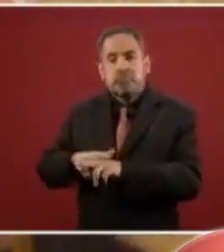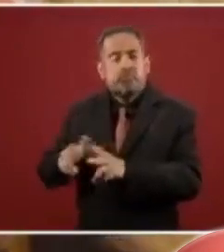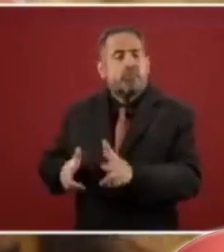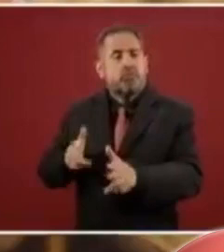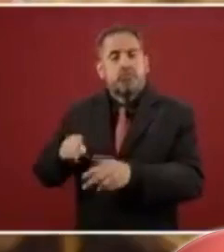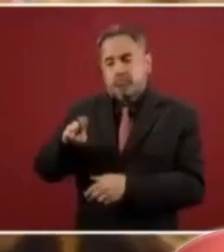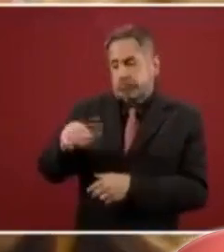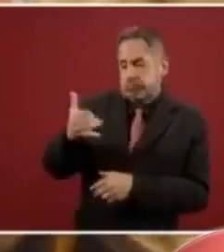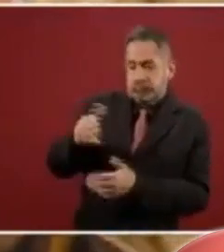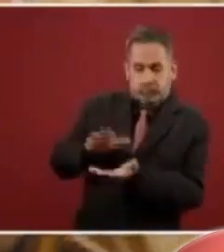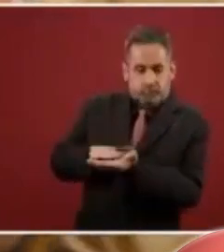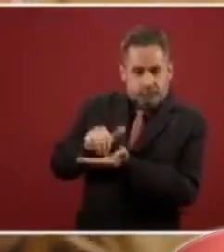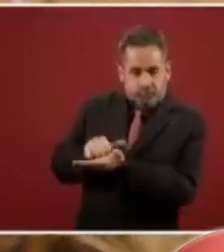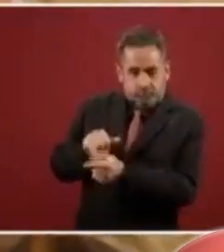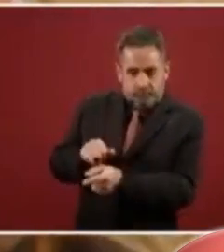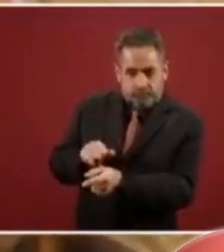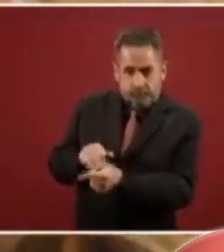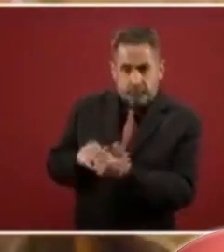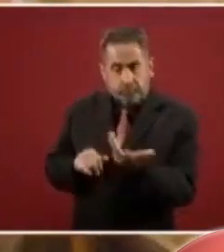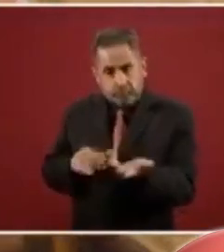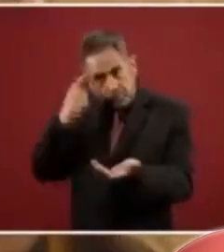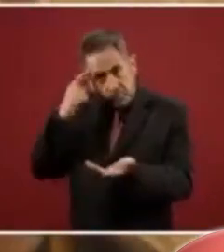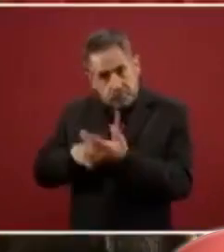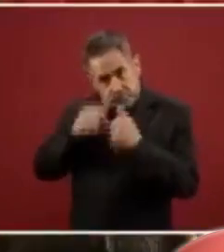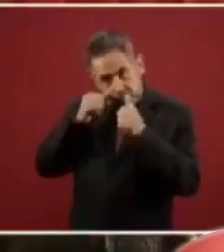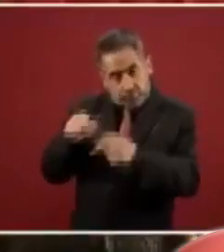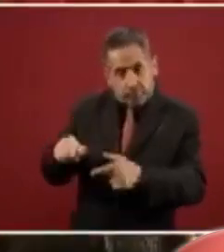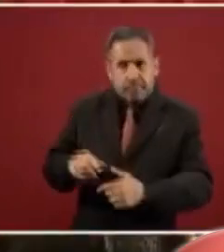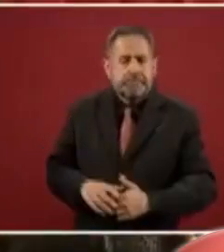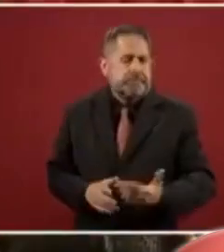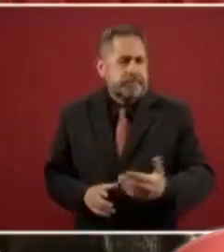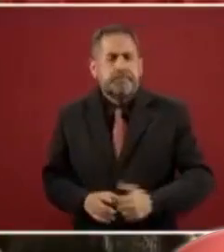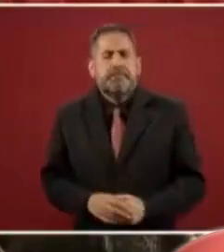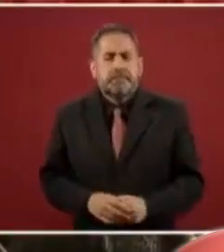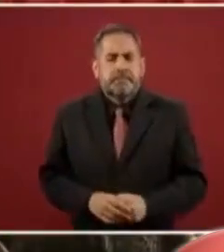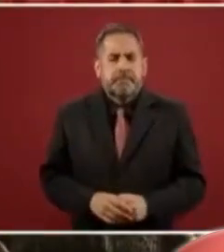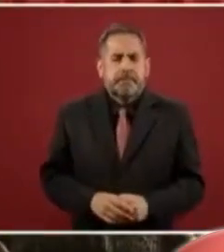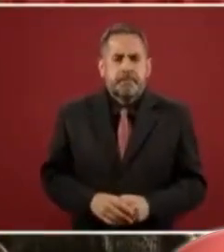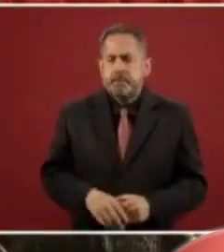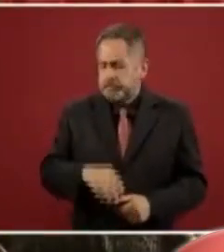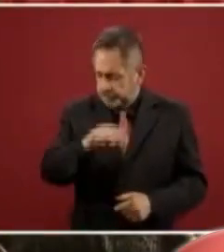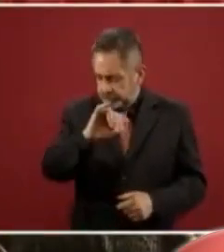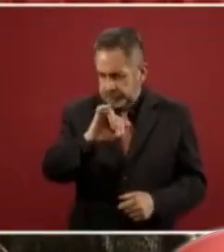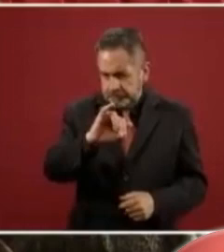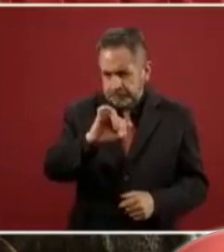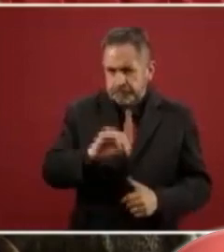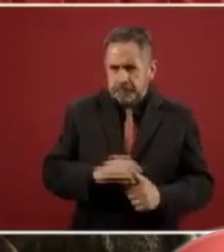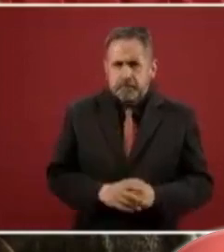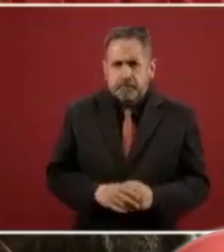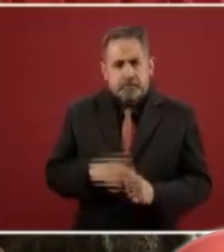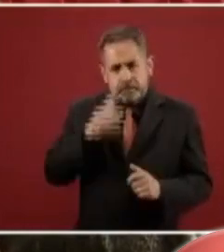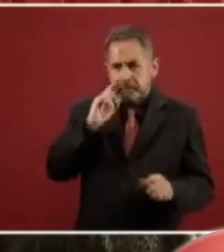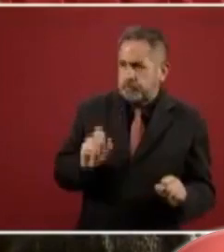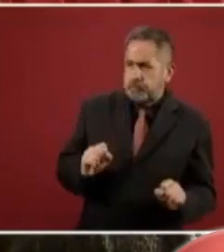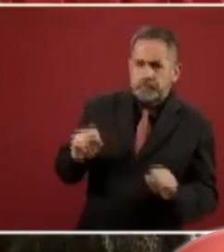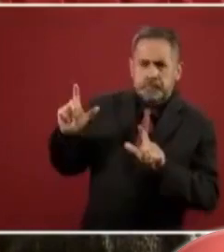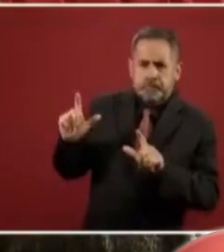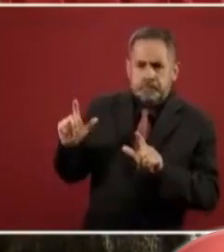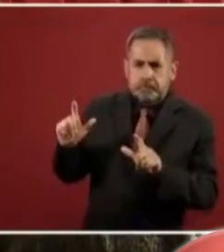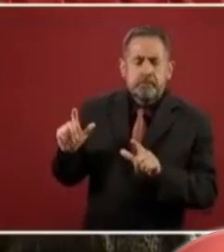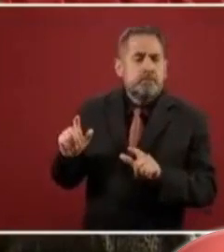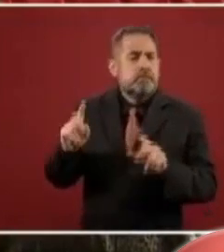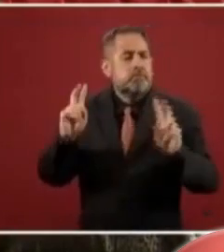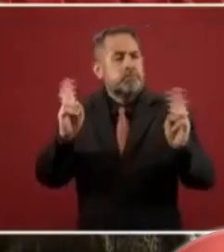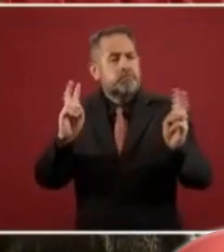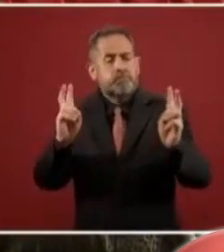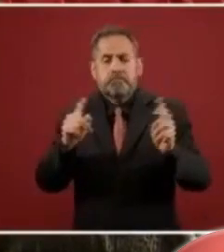yo creo que serían bueno atenderlos. Claro, sí, hemos, si bien vieron en la presentación, Solidaridad es